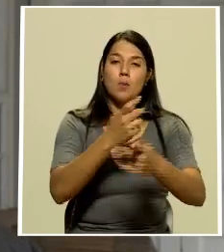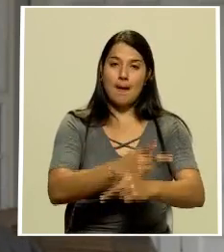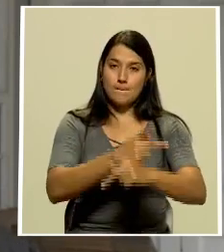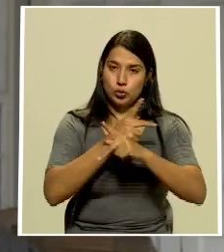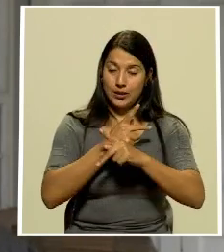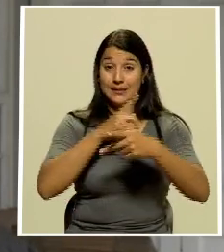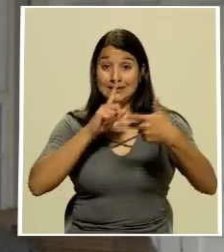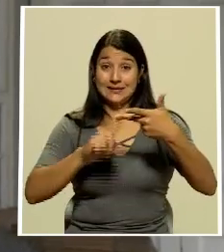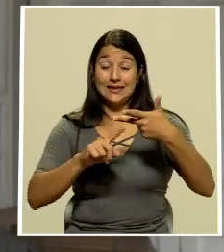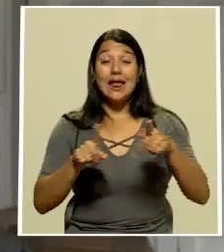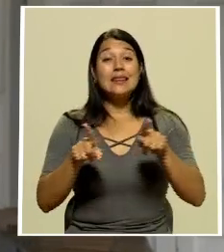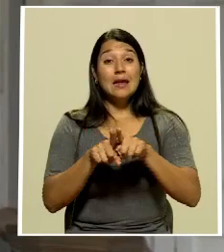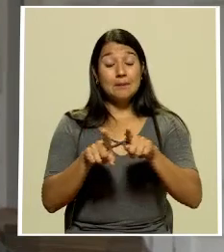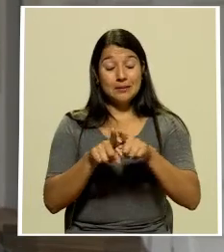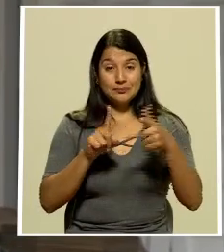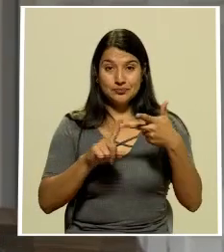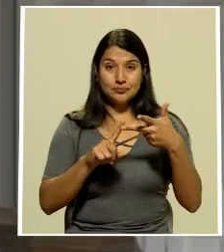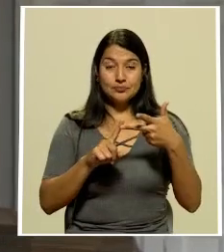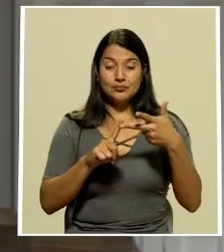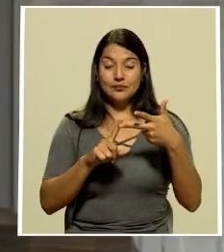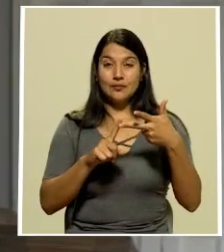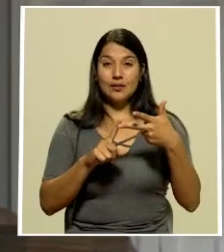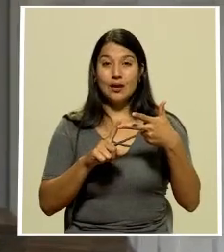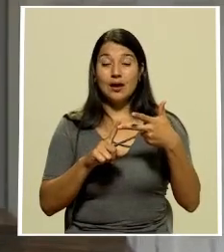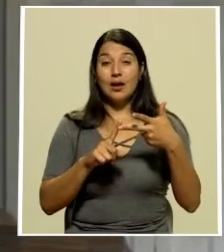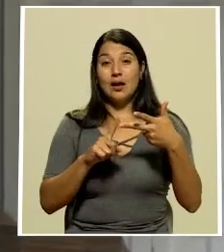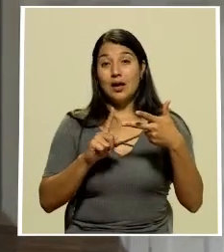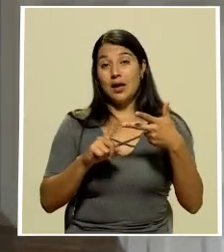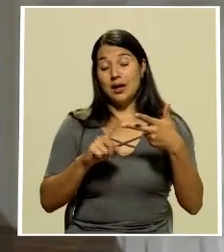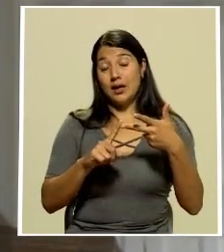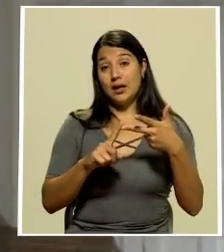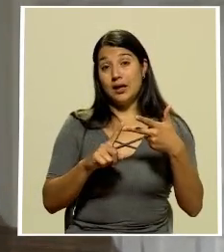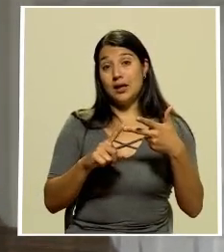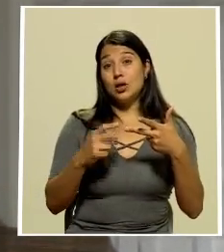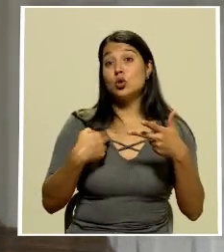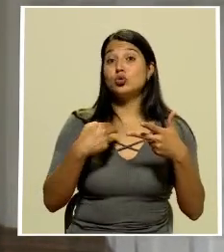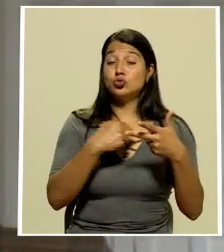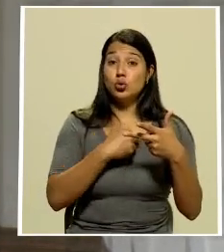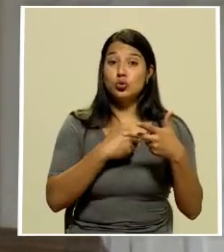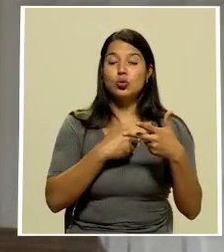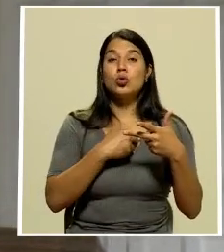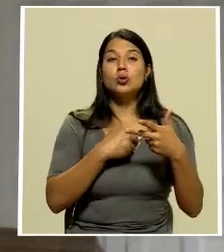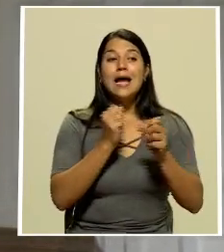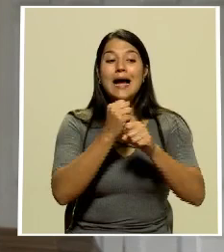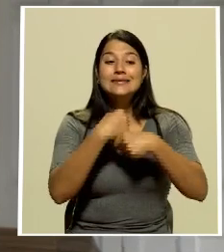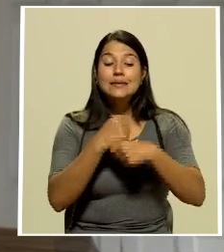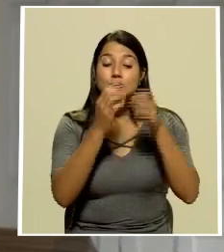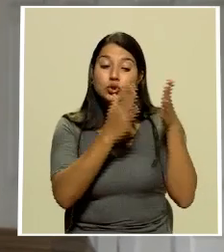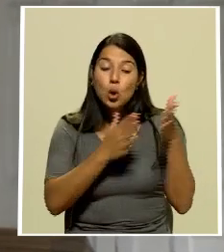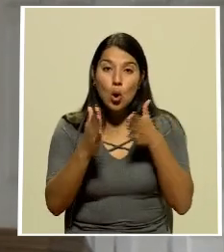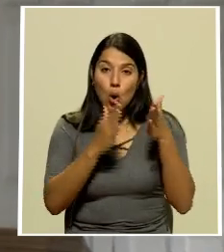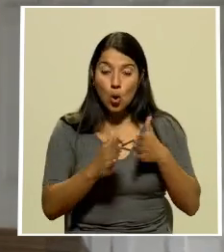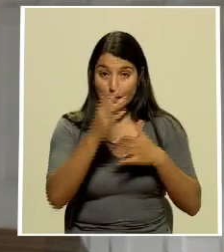Y adicionalmente, en el resto de artículos se hace una reasignación de partidas que actualmente están